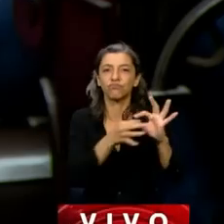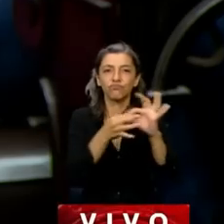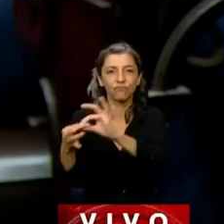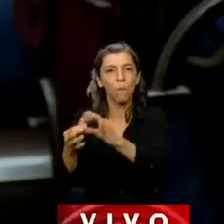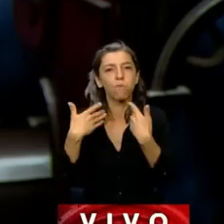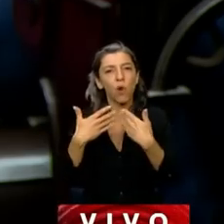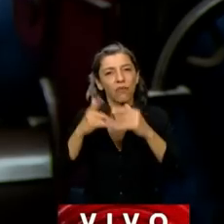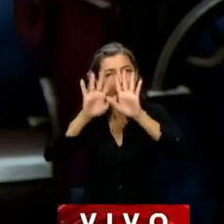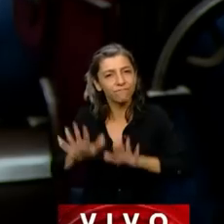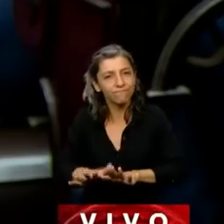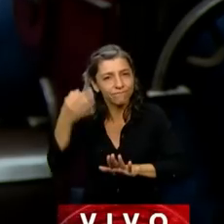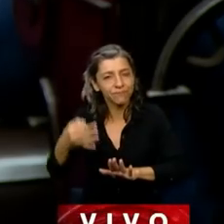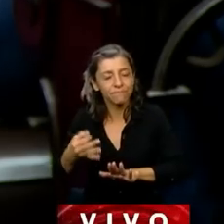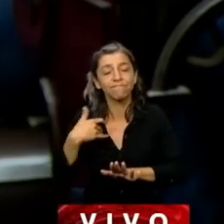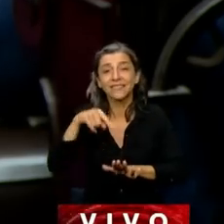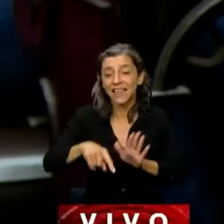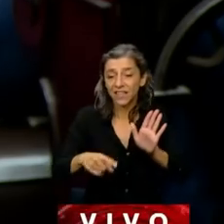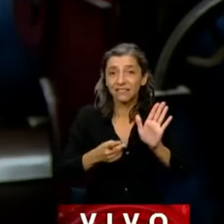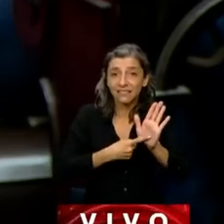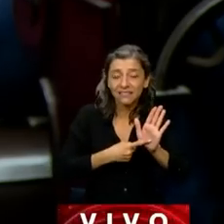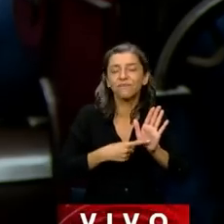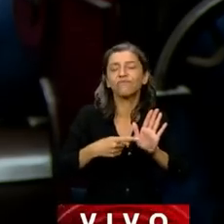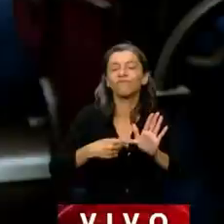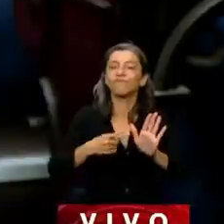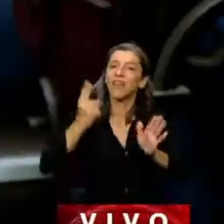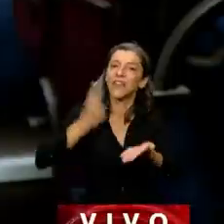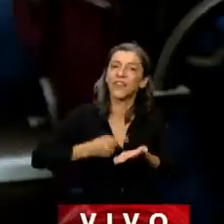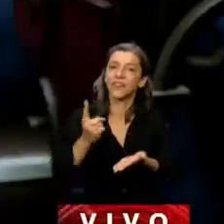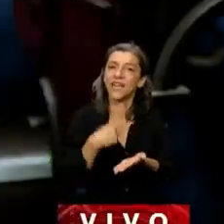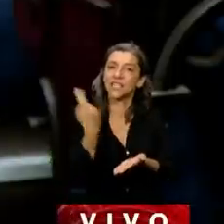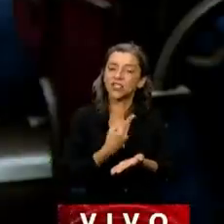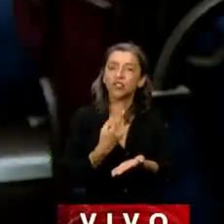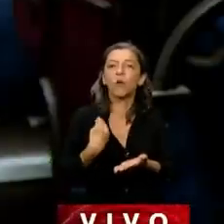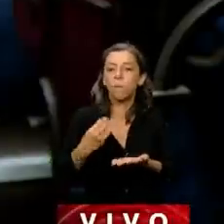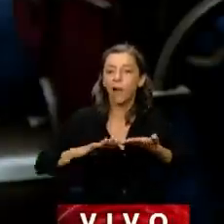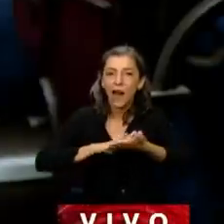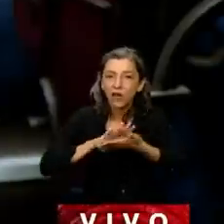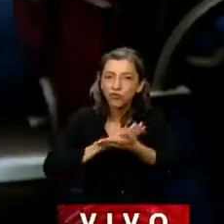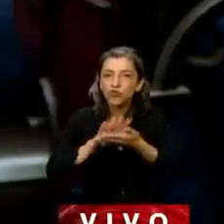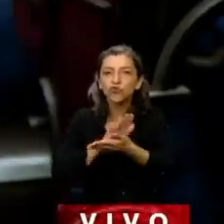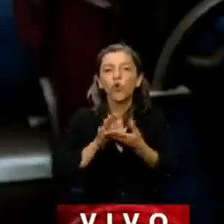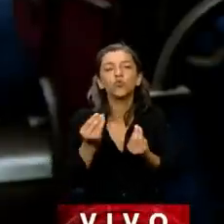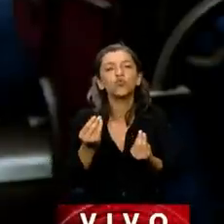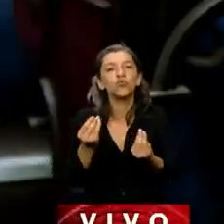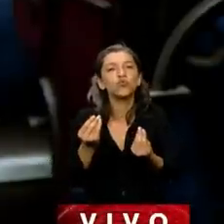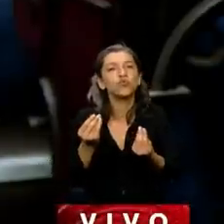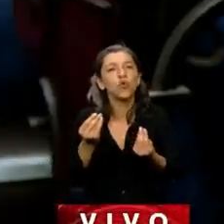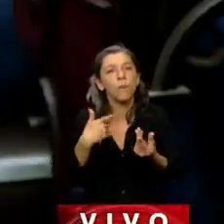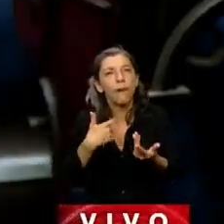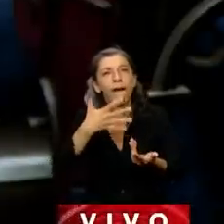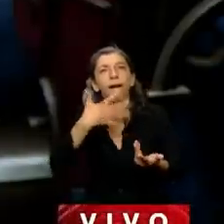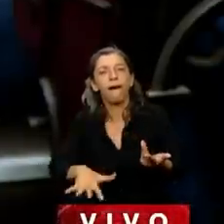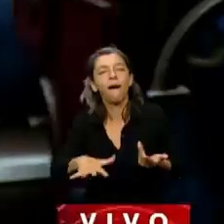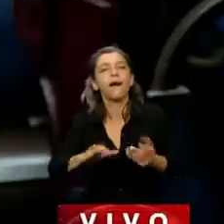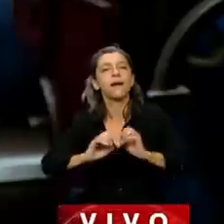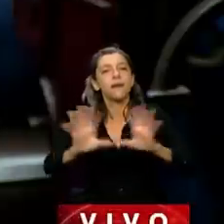una decisión que es resolver la concepción de una